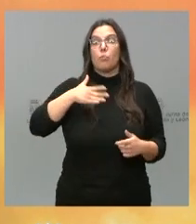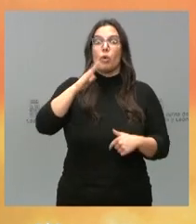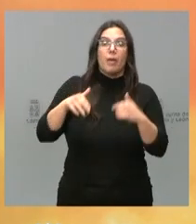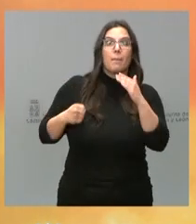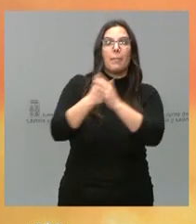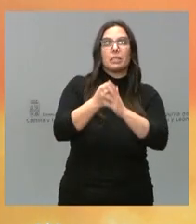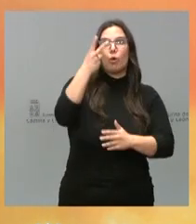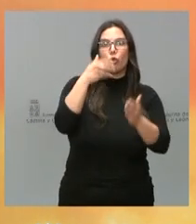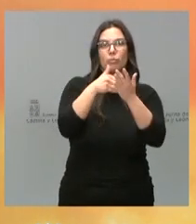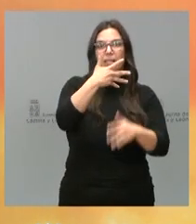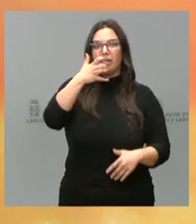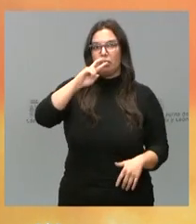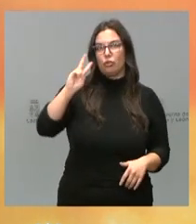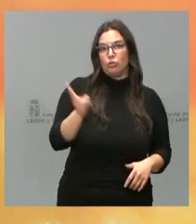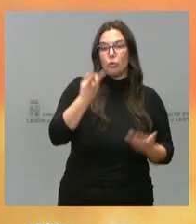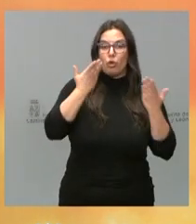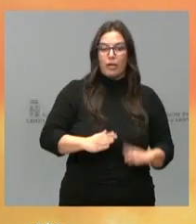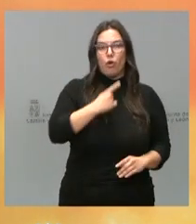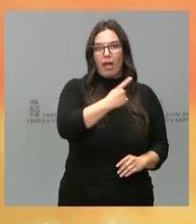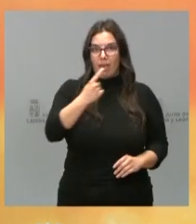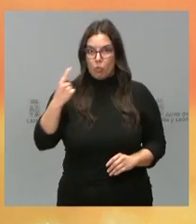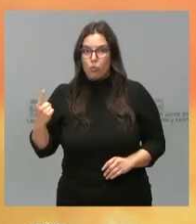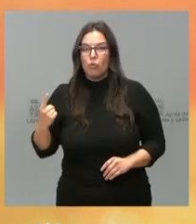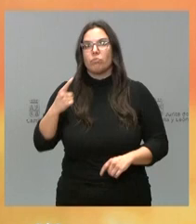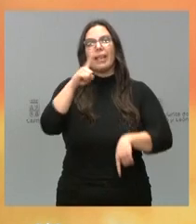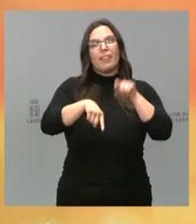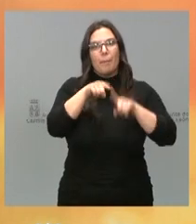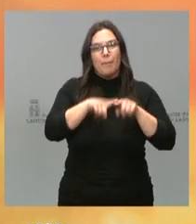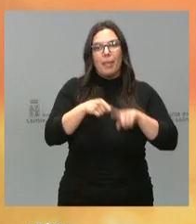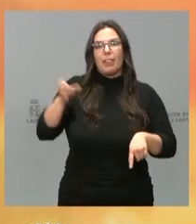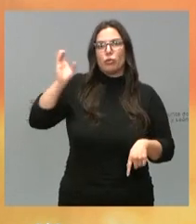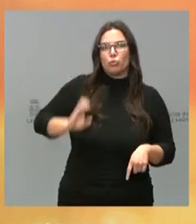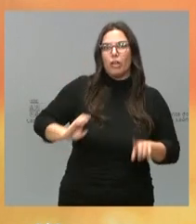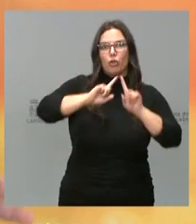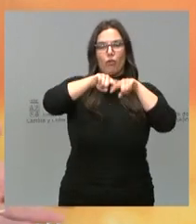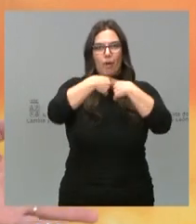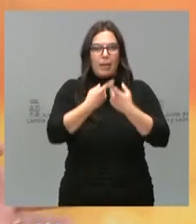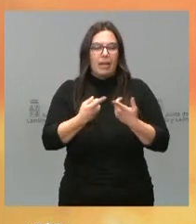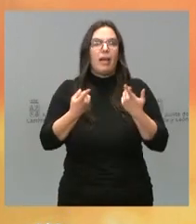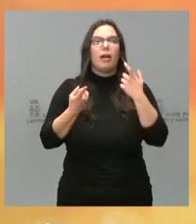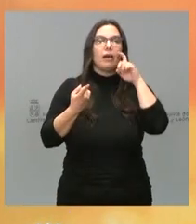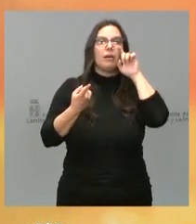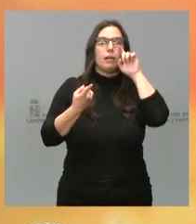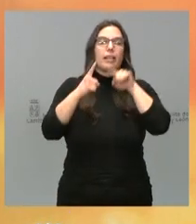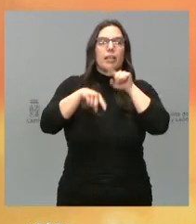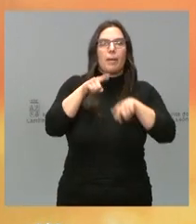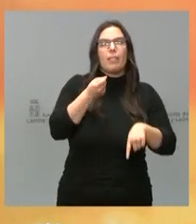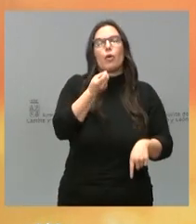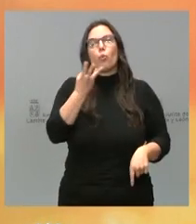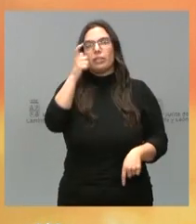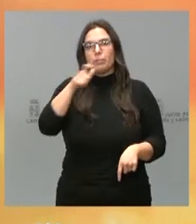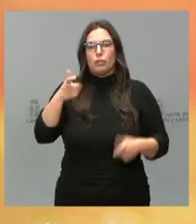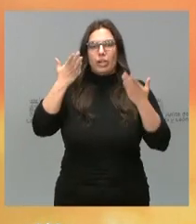2.500 euros por hijo en función de la renta y de como digo del número de